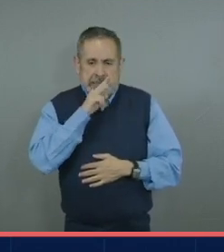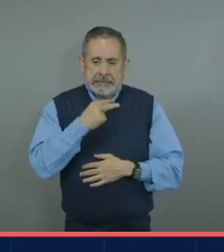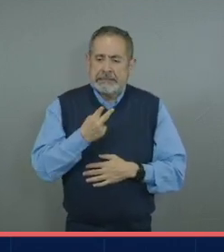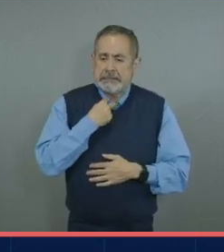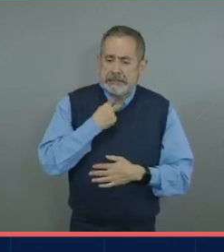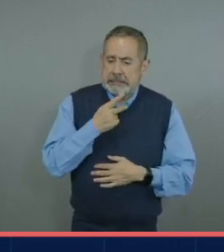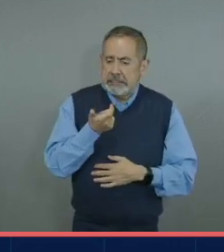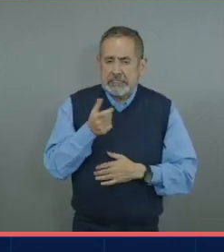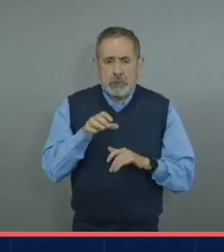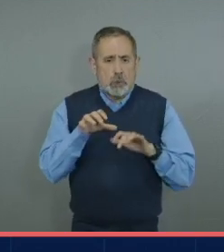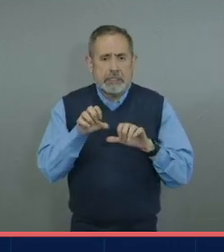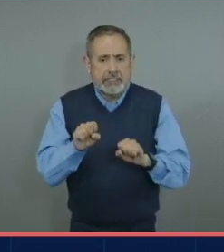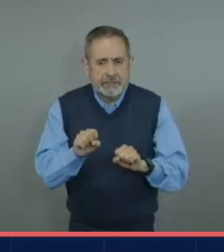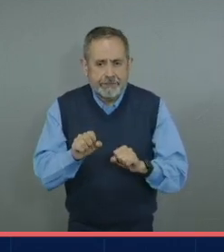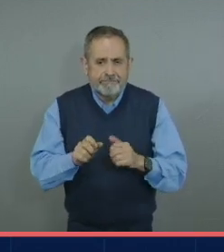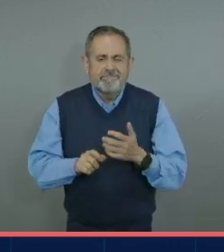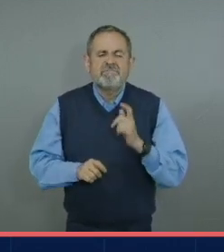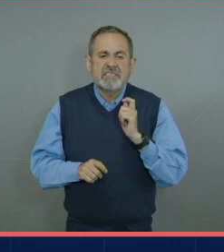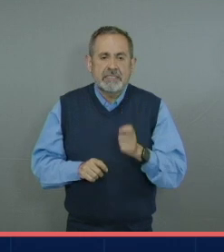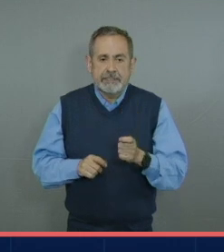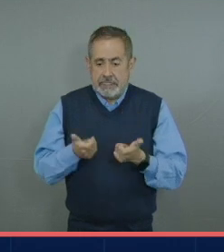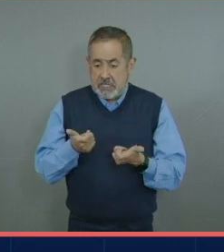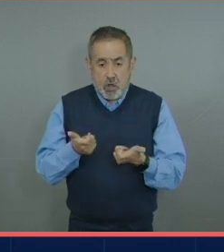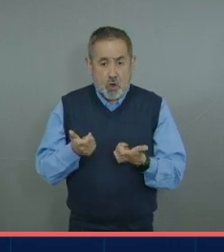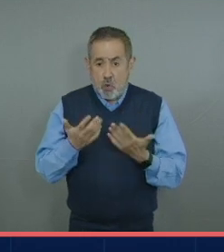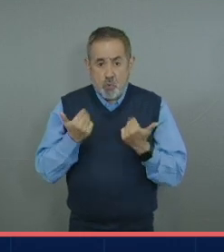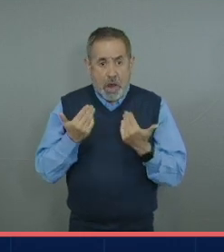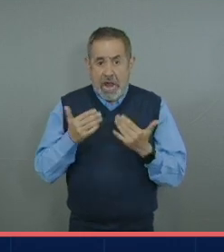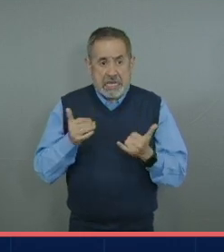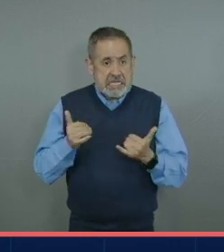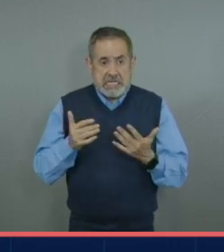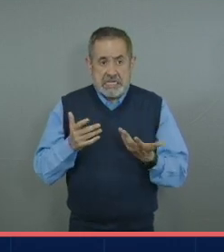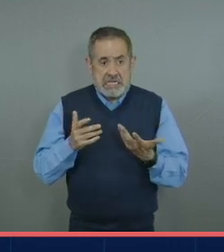quincena? Bueno, pues eso quiere decir que ya no nos está alcanzando el dinero.